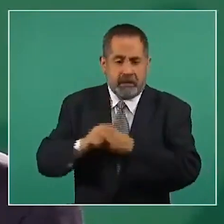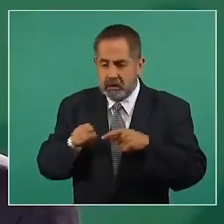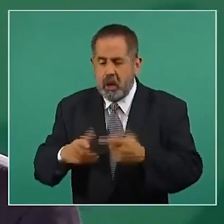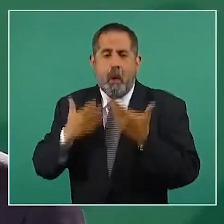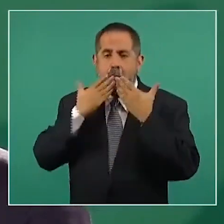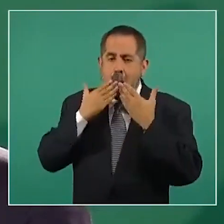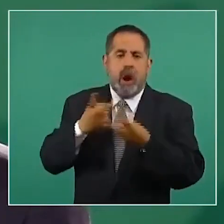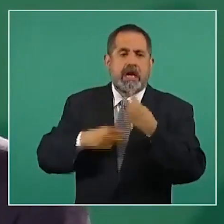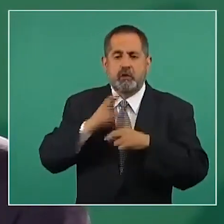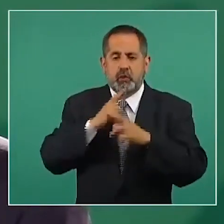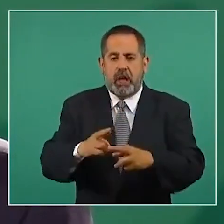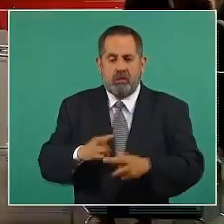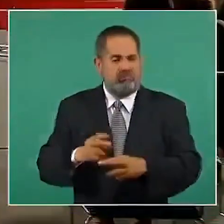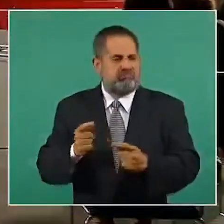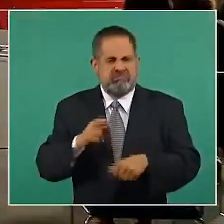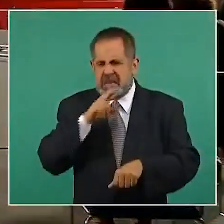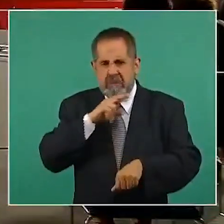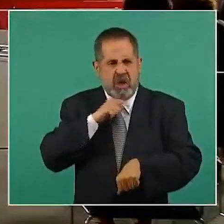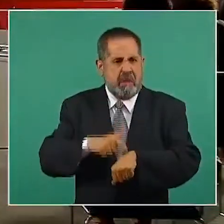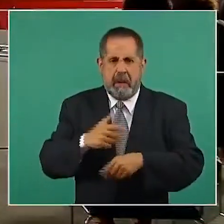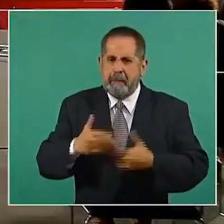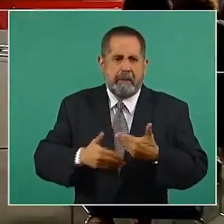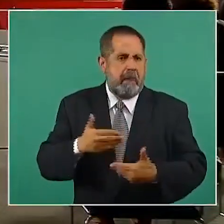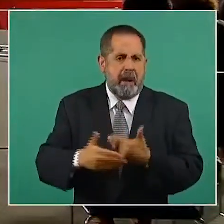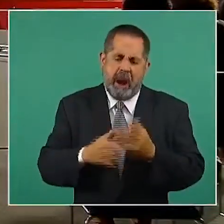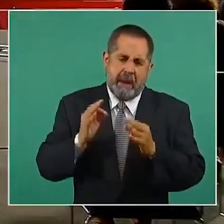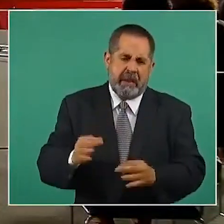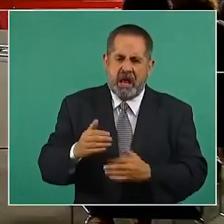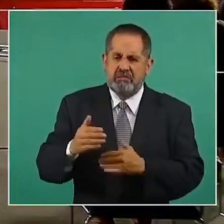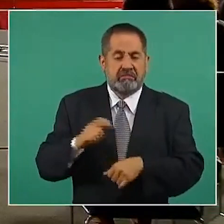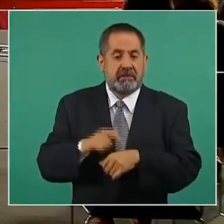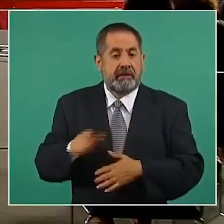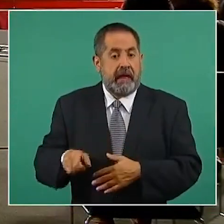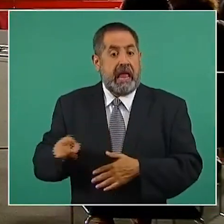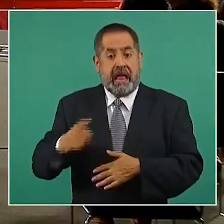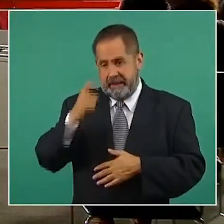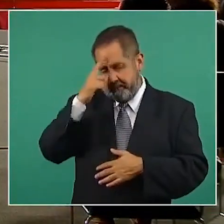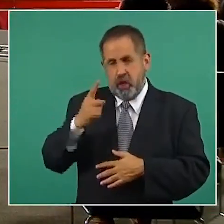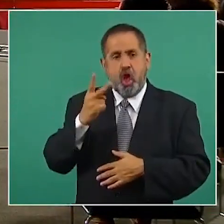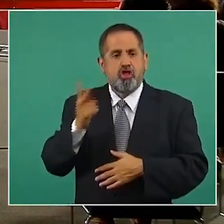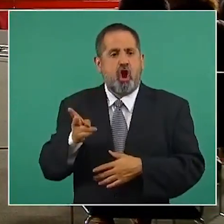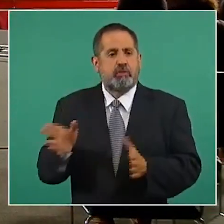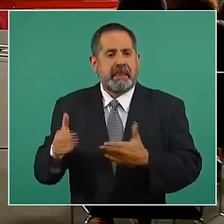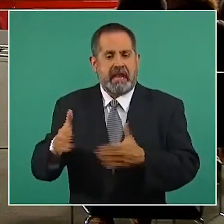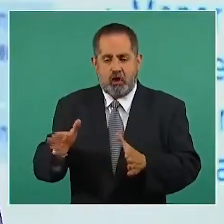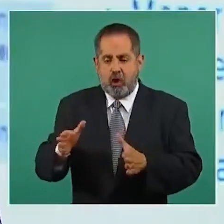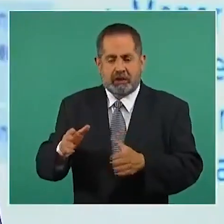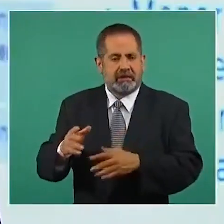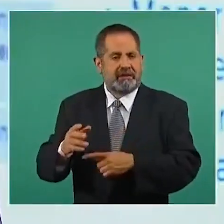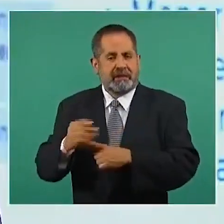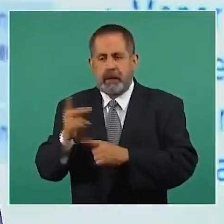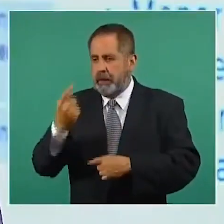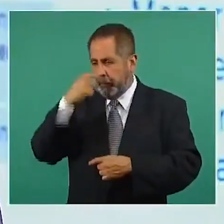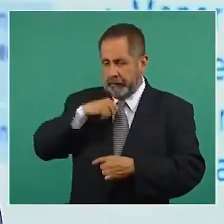resultados concretos en tiempos fabulosamente reducidos. La creación de 2 ventiladores, Ejecatl